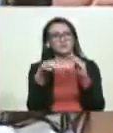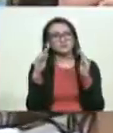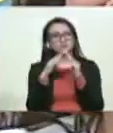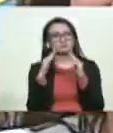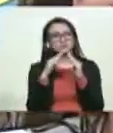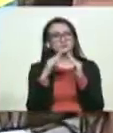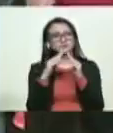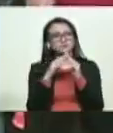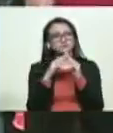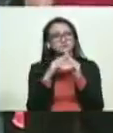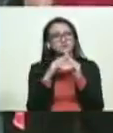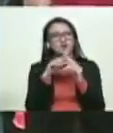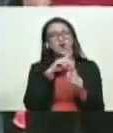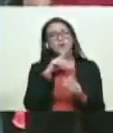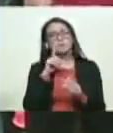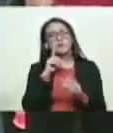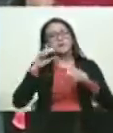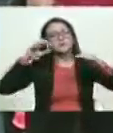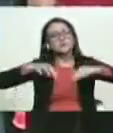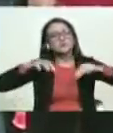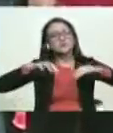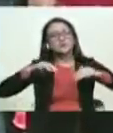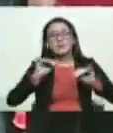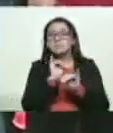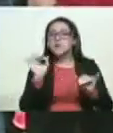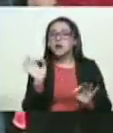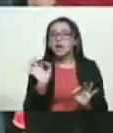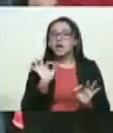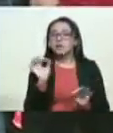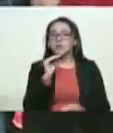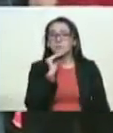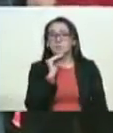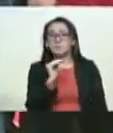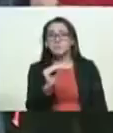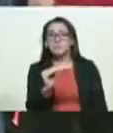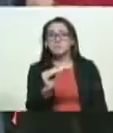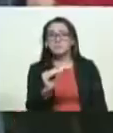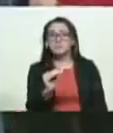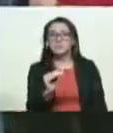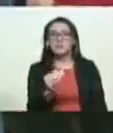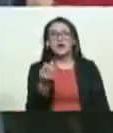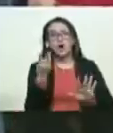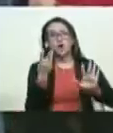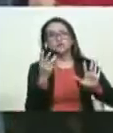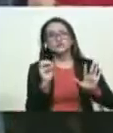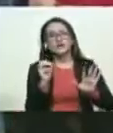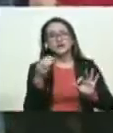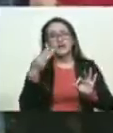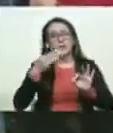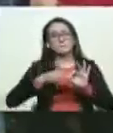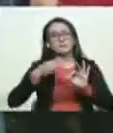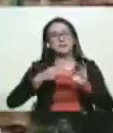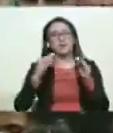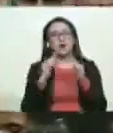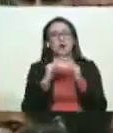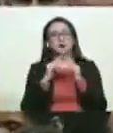el urbanismo la llovizna que no lo han terminado y las 80 petrocasas